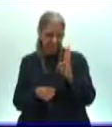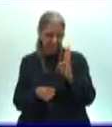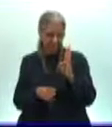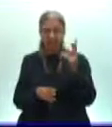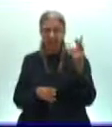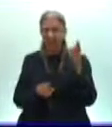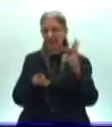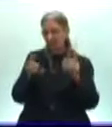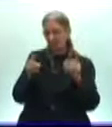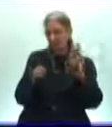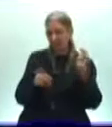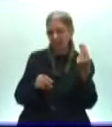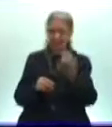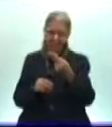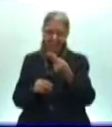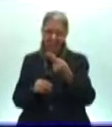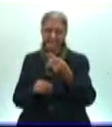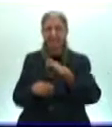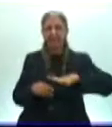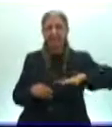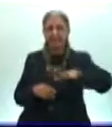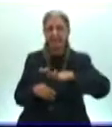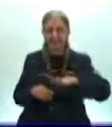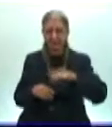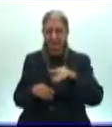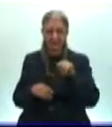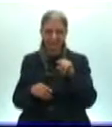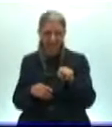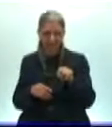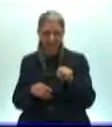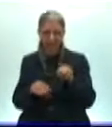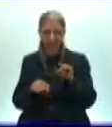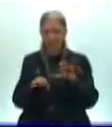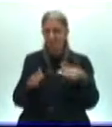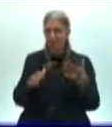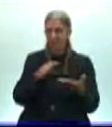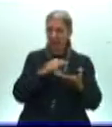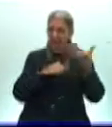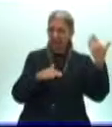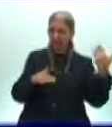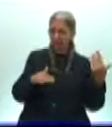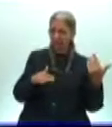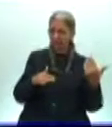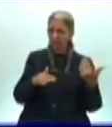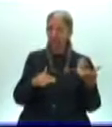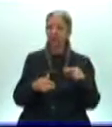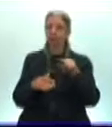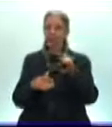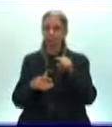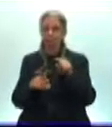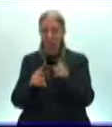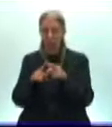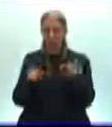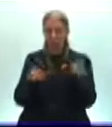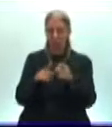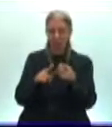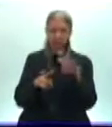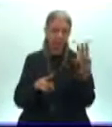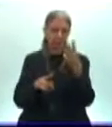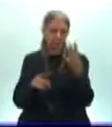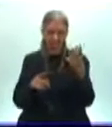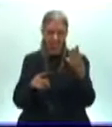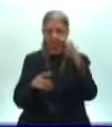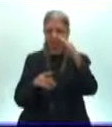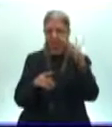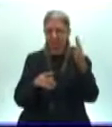perímetro. Evidentemente, con los resultados del inciso anterior, ya tendrían las longitudes de los tres lados y solo